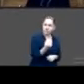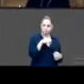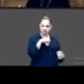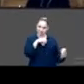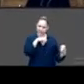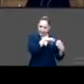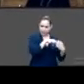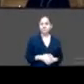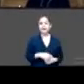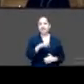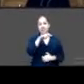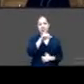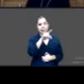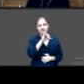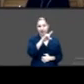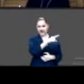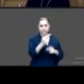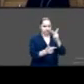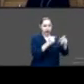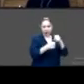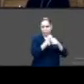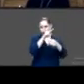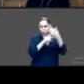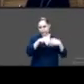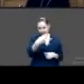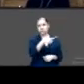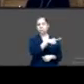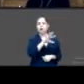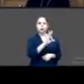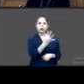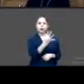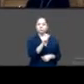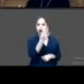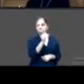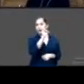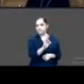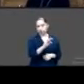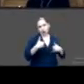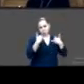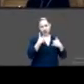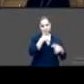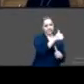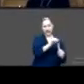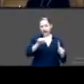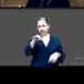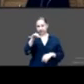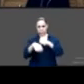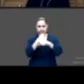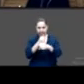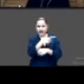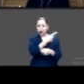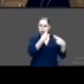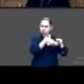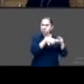2014 indican que 44.9% de las adolescentes de 15 a 19 años que están sexualmente activas,